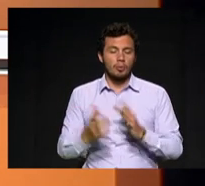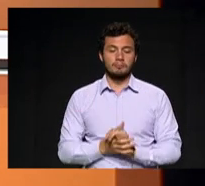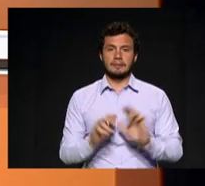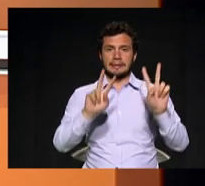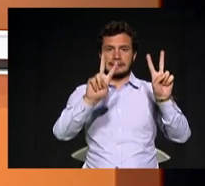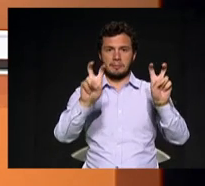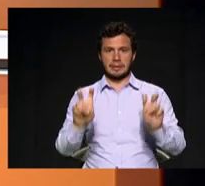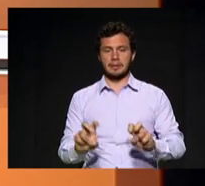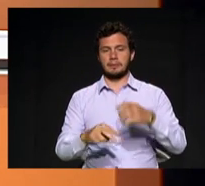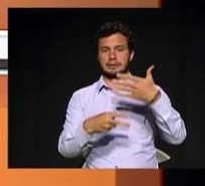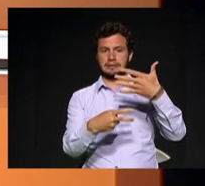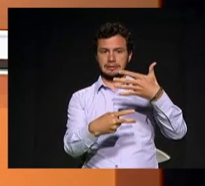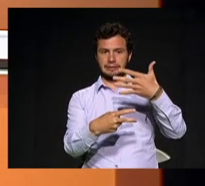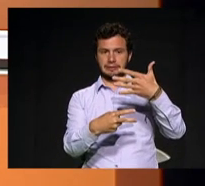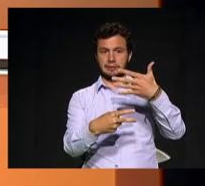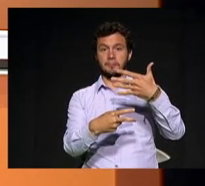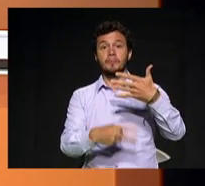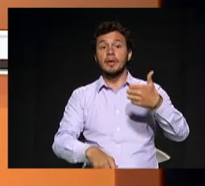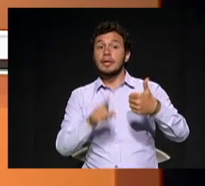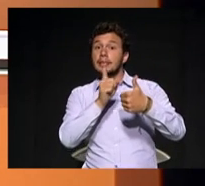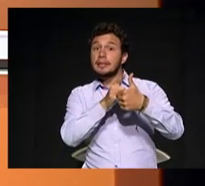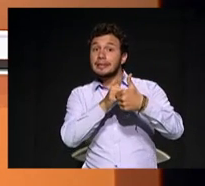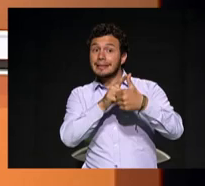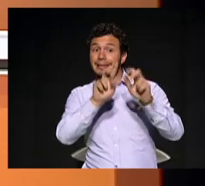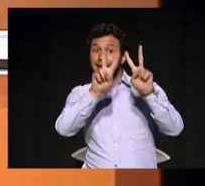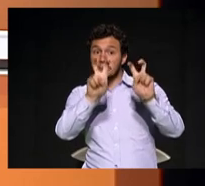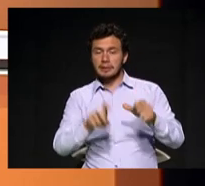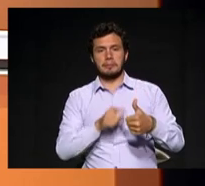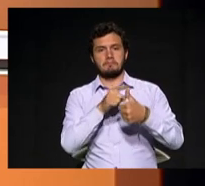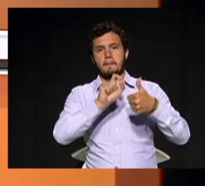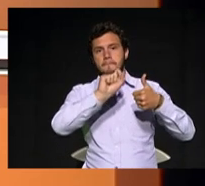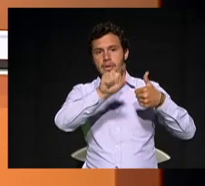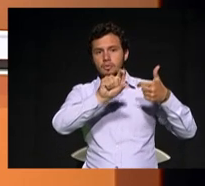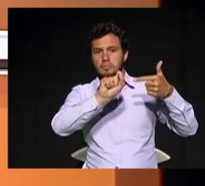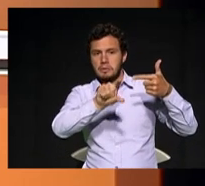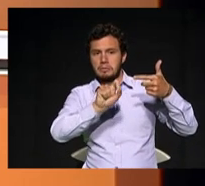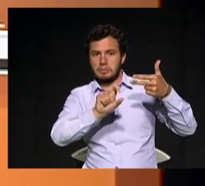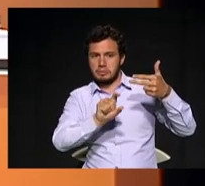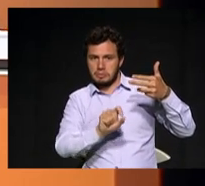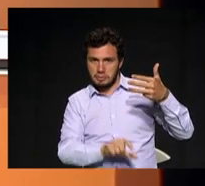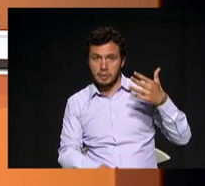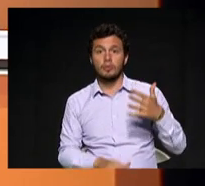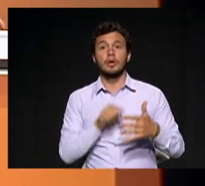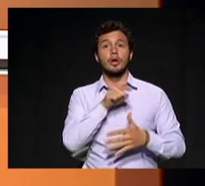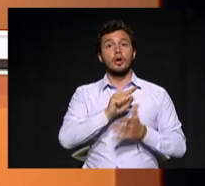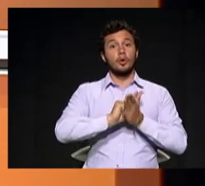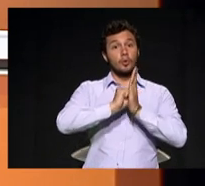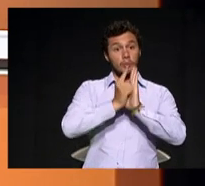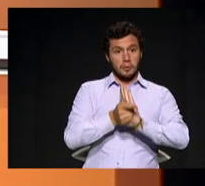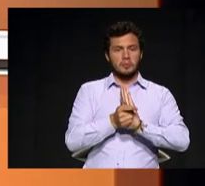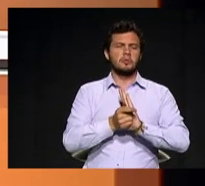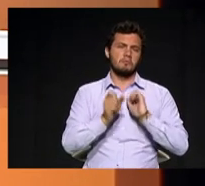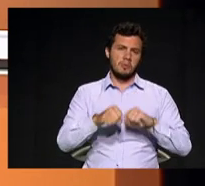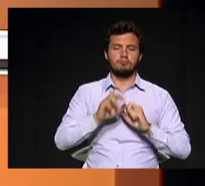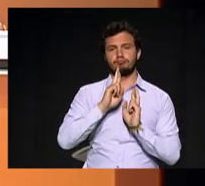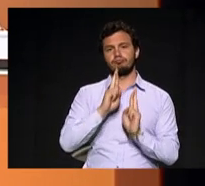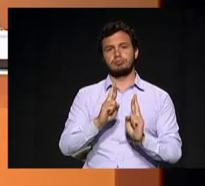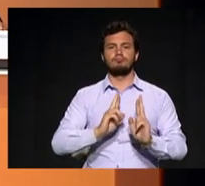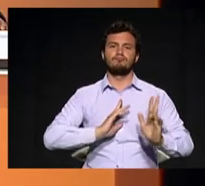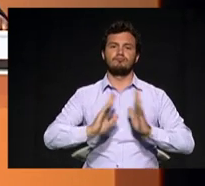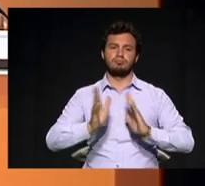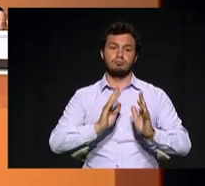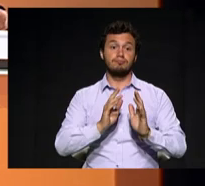una pregunta por tema y tenemos 1 minuto de respuesta para cada candidato ese minuto lo puede utilizar para tener su respuesta o para